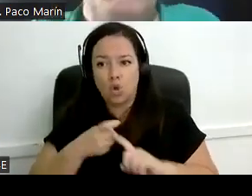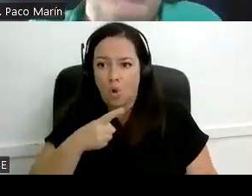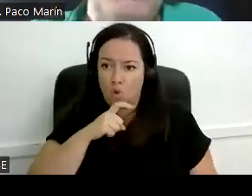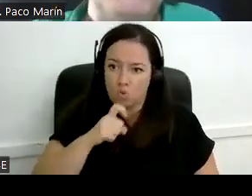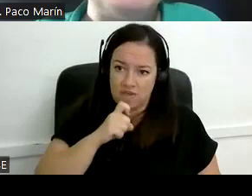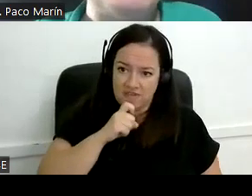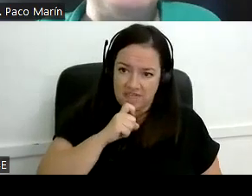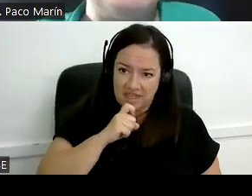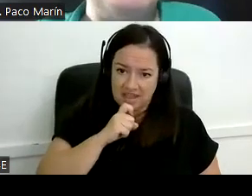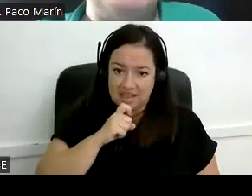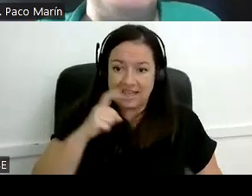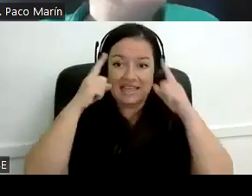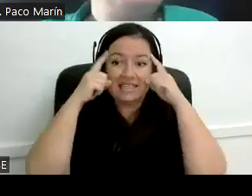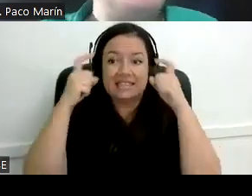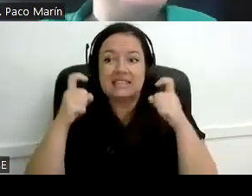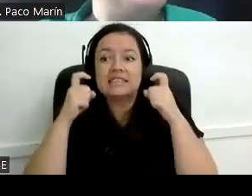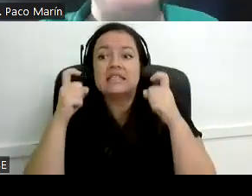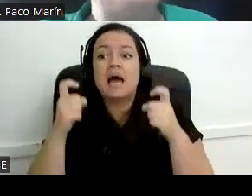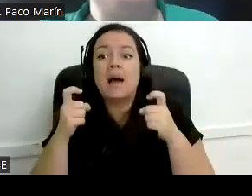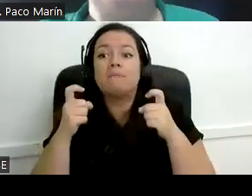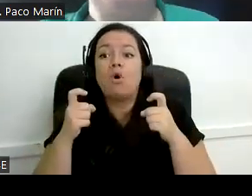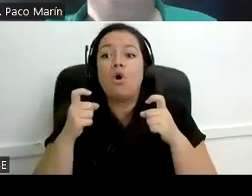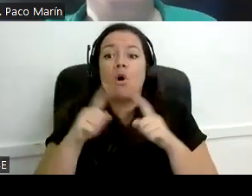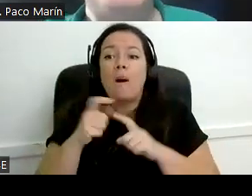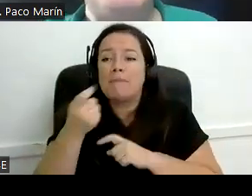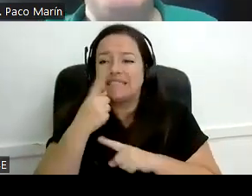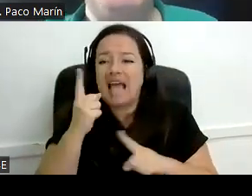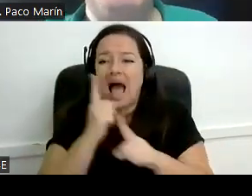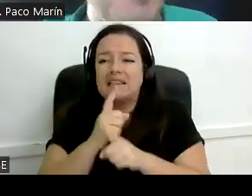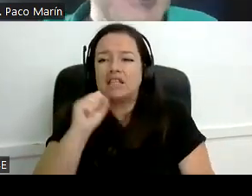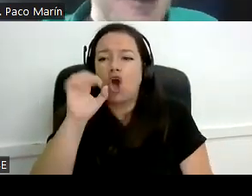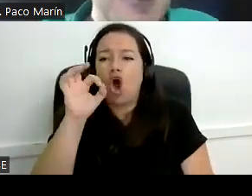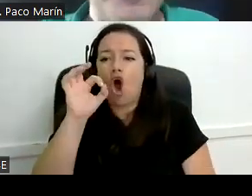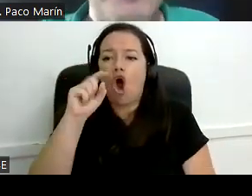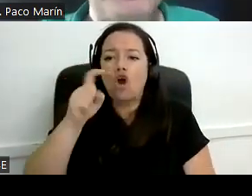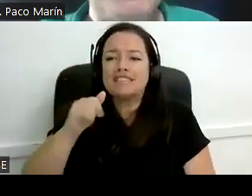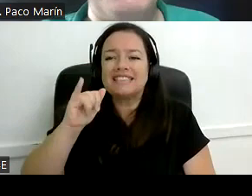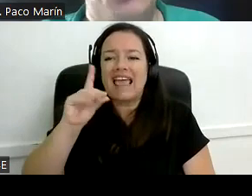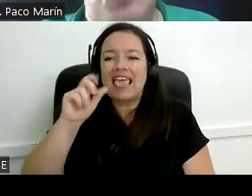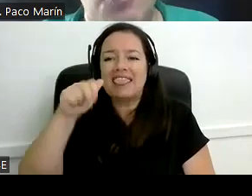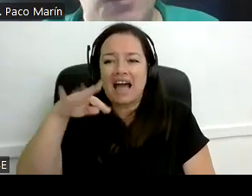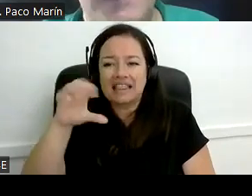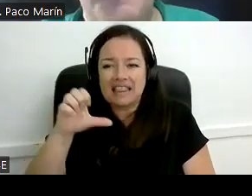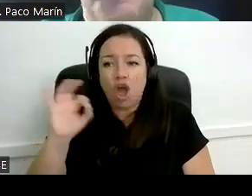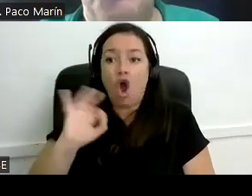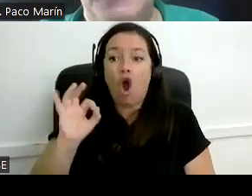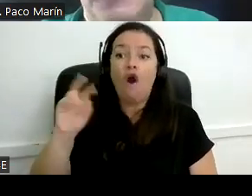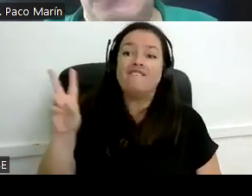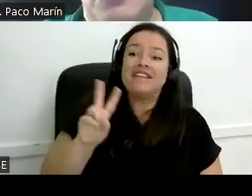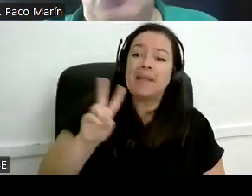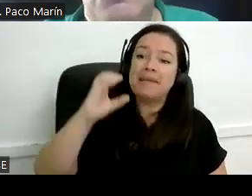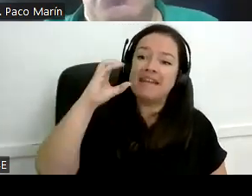lo que podemos intentar es dar mucho antioxidante, dar vitamina C, por ejemplo, también como